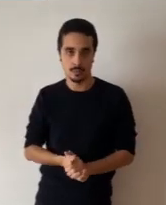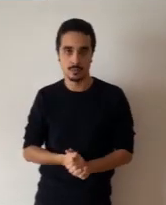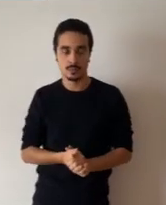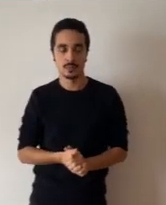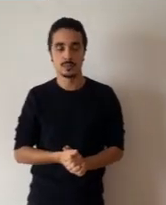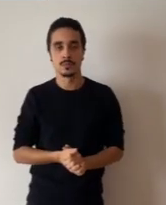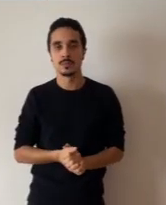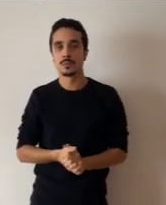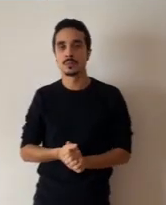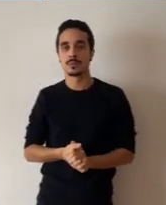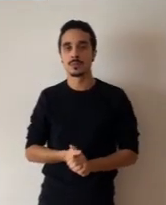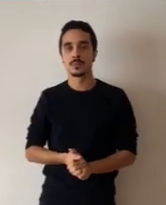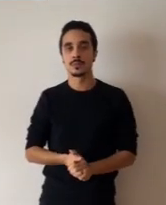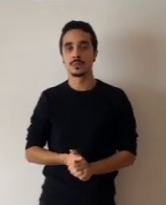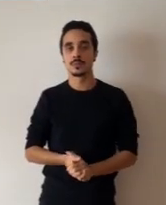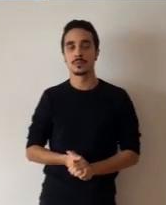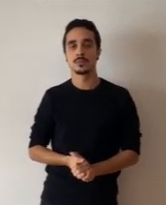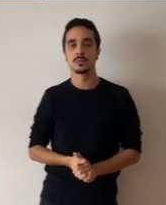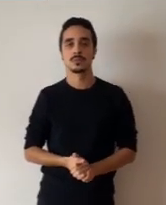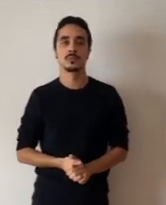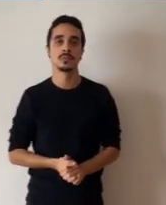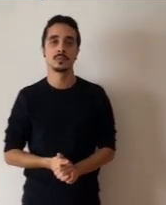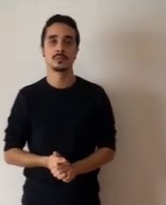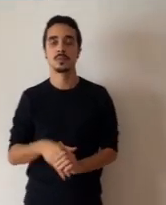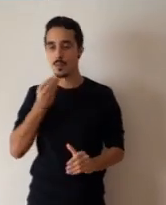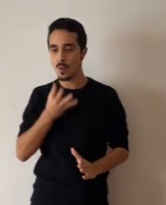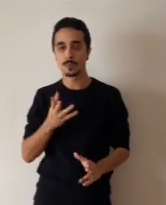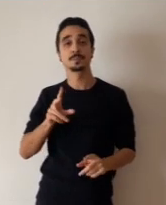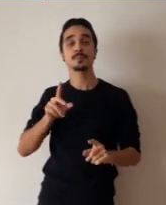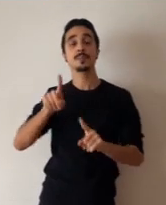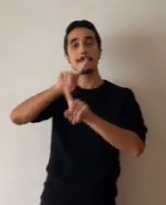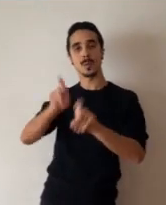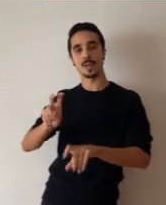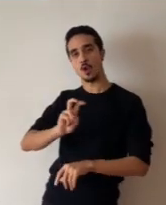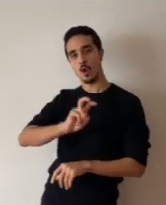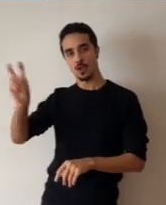o algo bueno que lo ha condicionado, ¿no?, a lo largo de este tiempo.